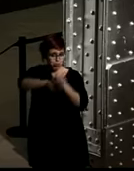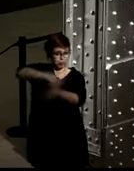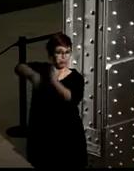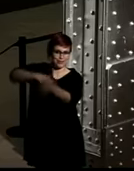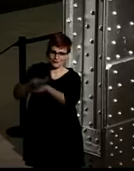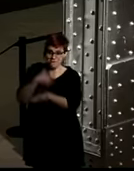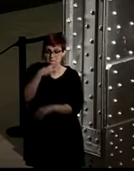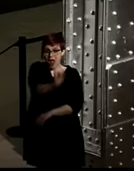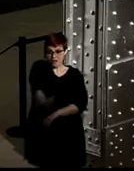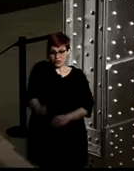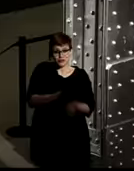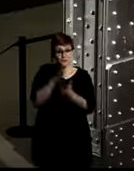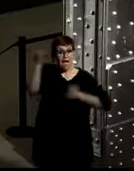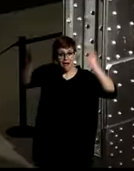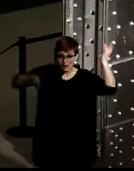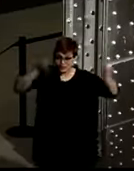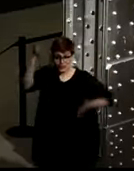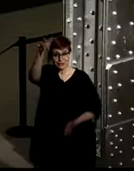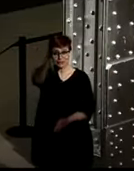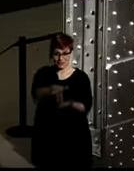es maravilloso ver que las aventuras ocurren aquí al lado.